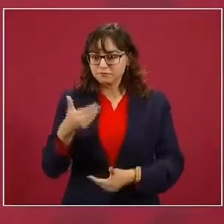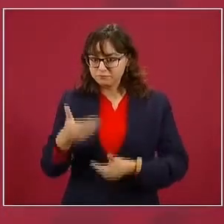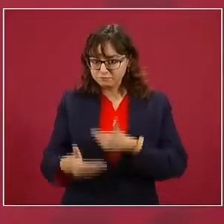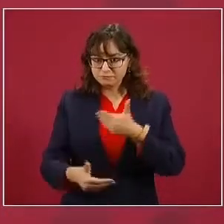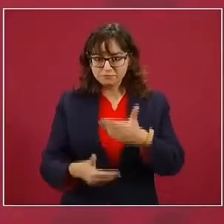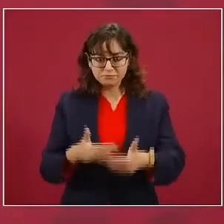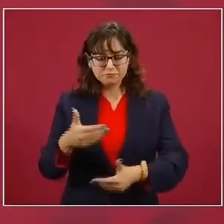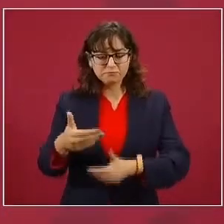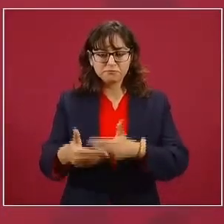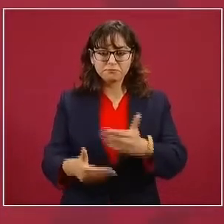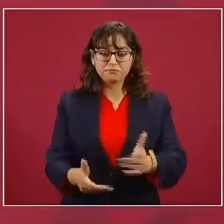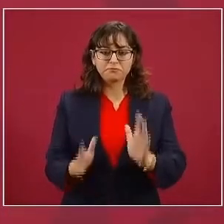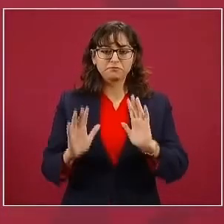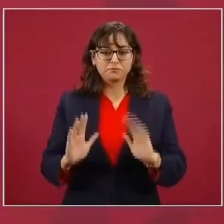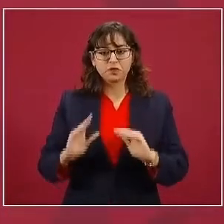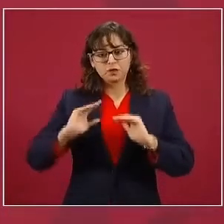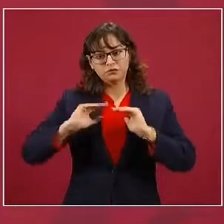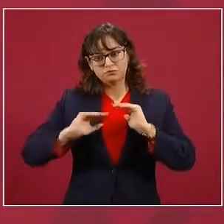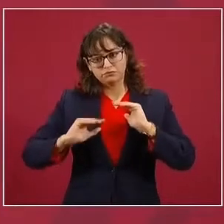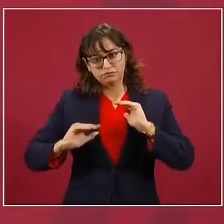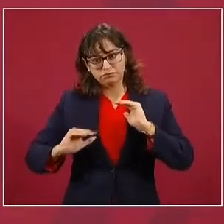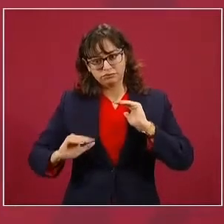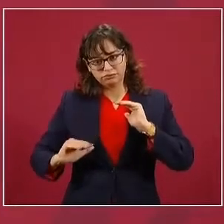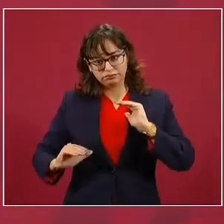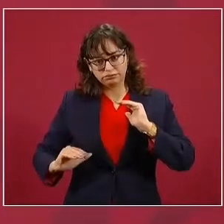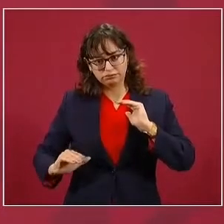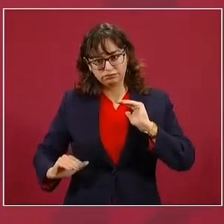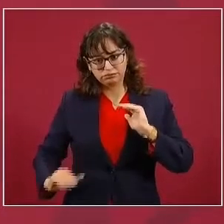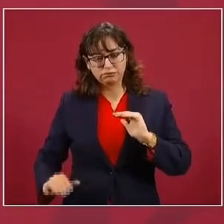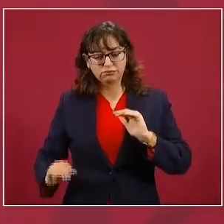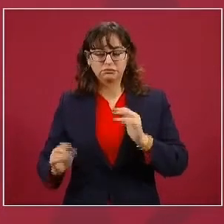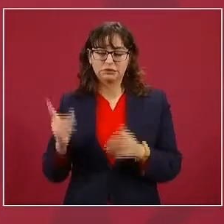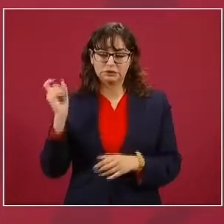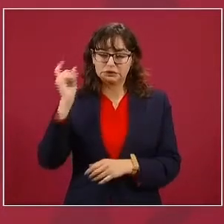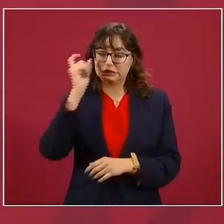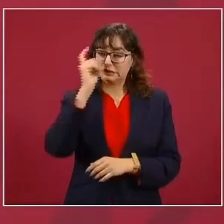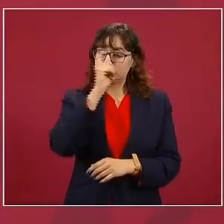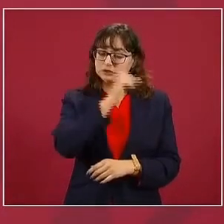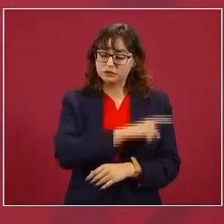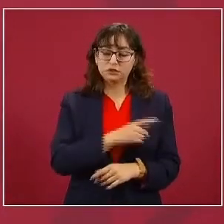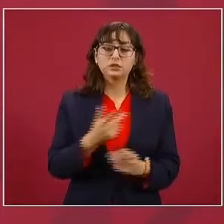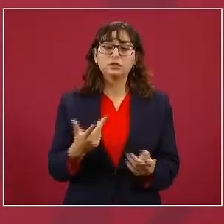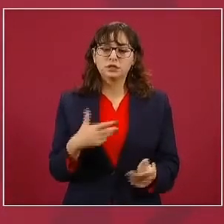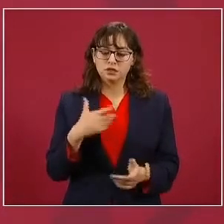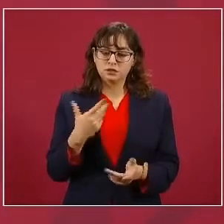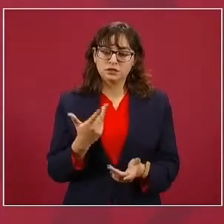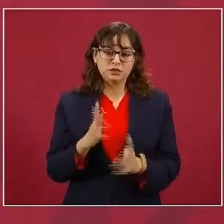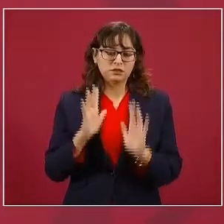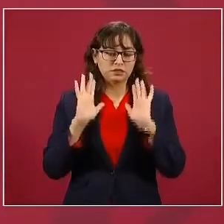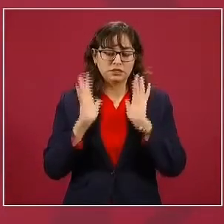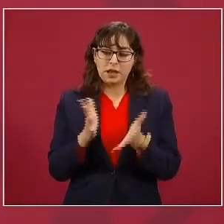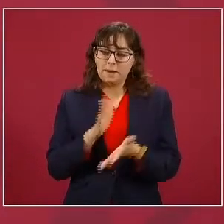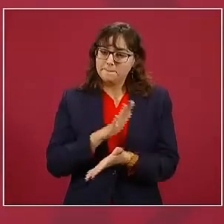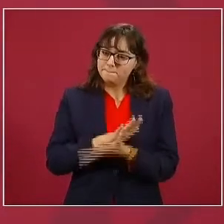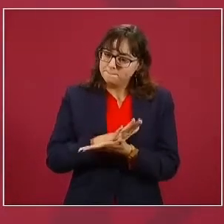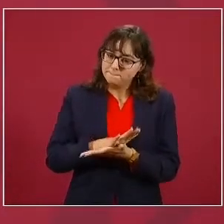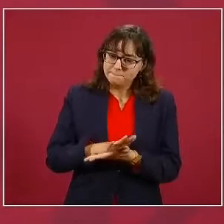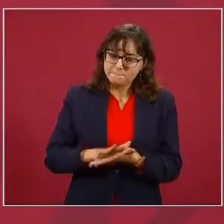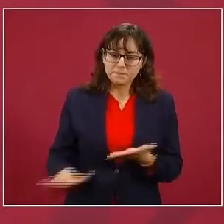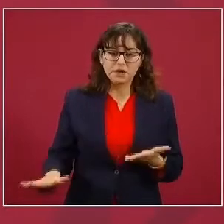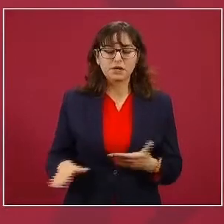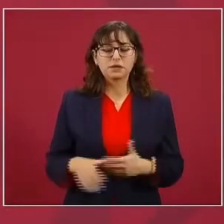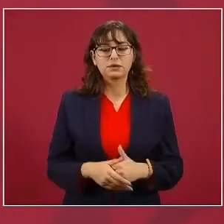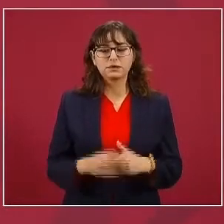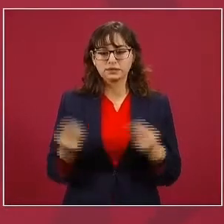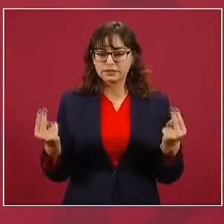de salir de esta situación tan difícil, que se acabe esta